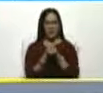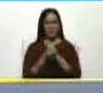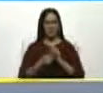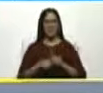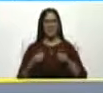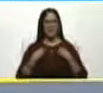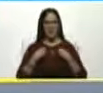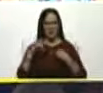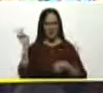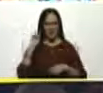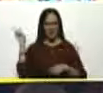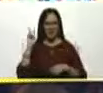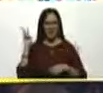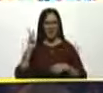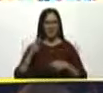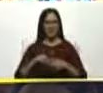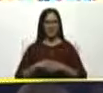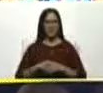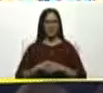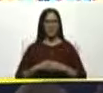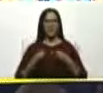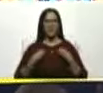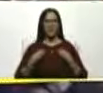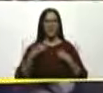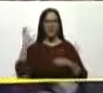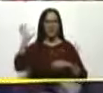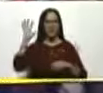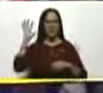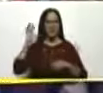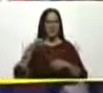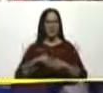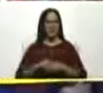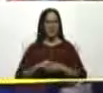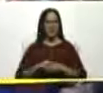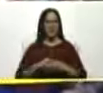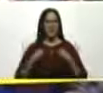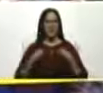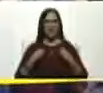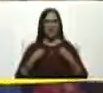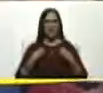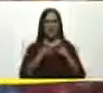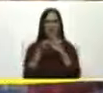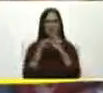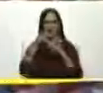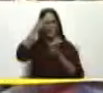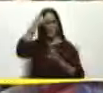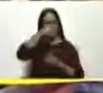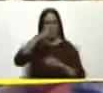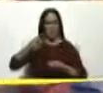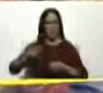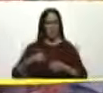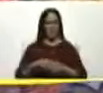¡Que viva Venezuela! ¡Que viva la patria! ¡Que viva la unión del pueblo!